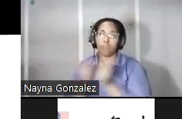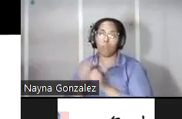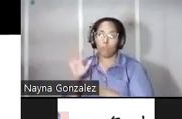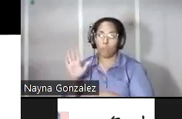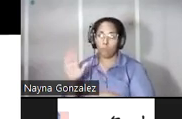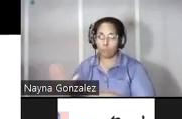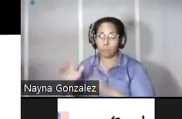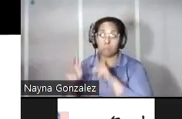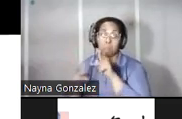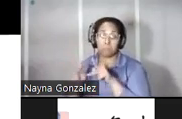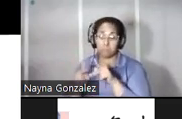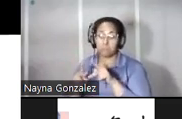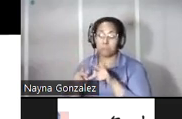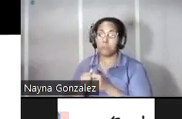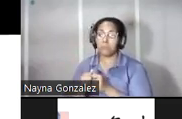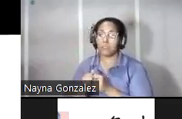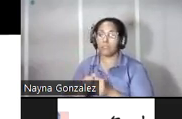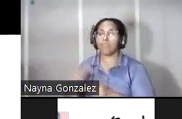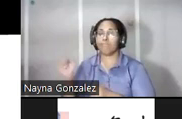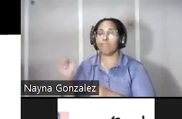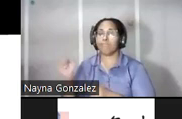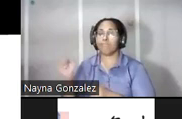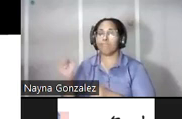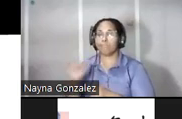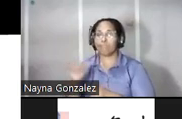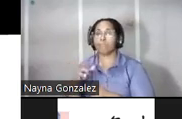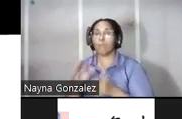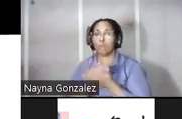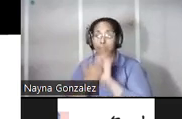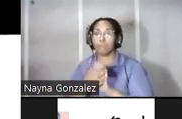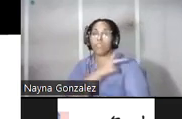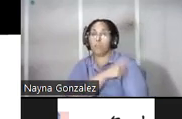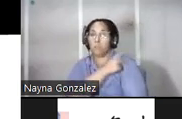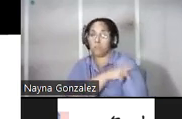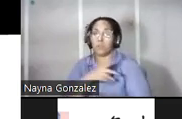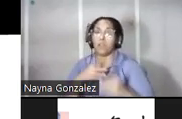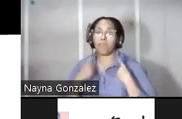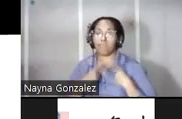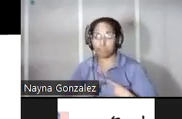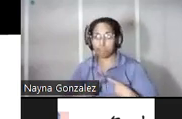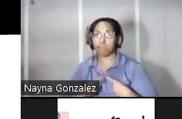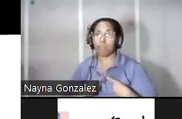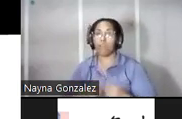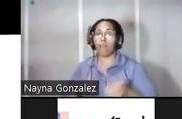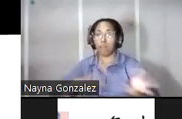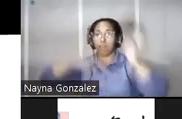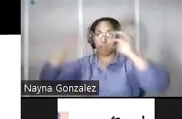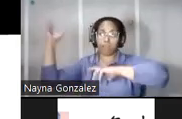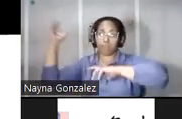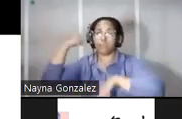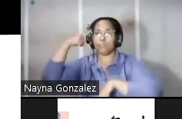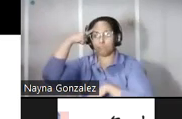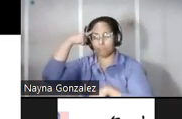servicios pueden considerarse otro tipo de paciente, sujeto a depresiones y a desequilibrios anímicos